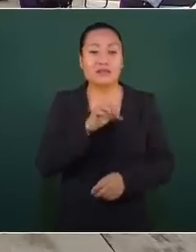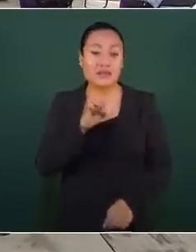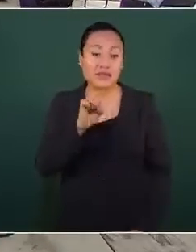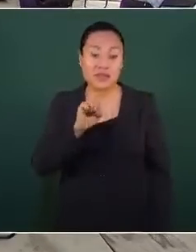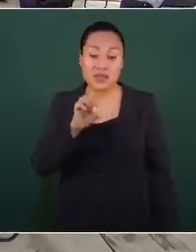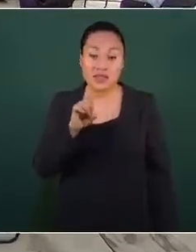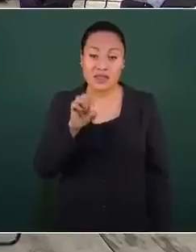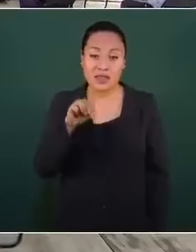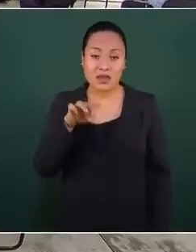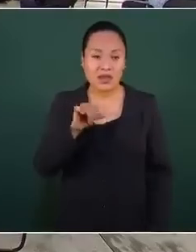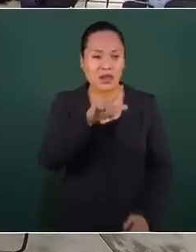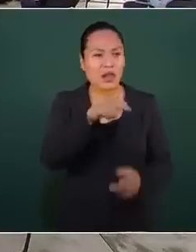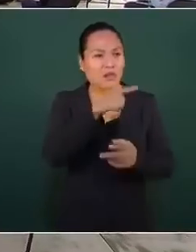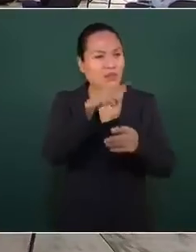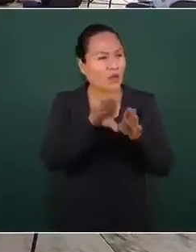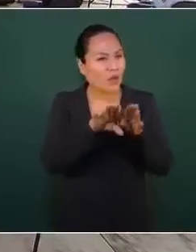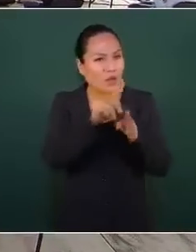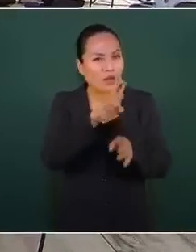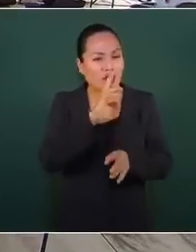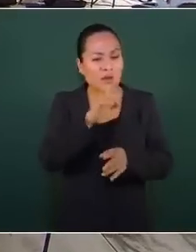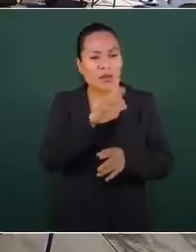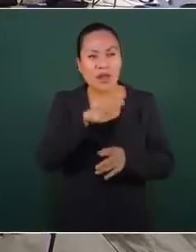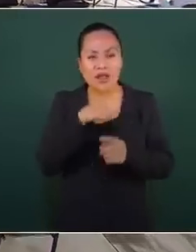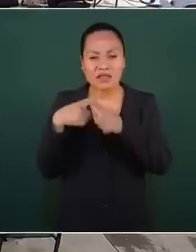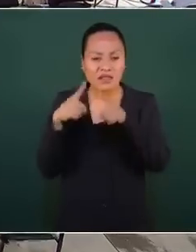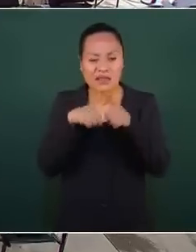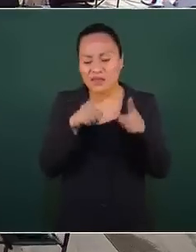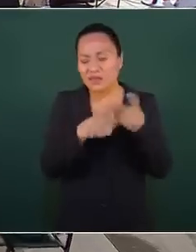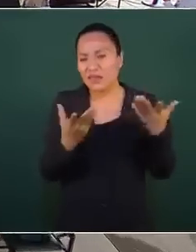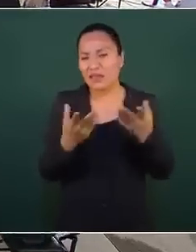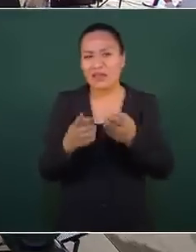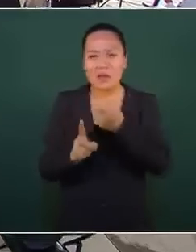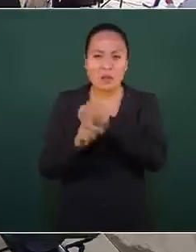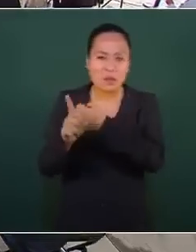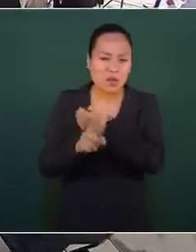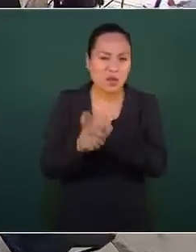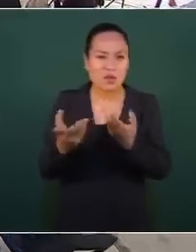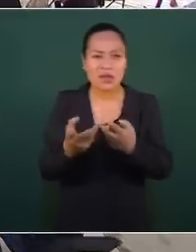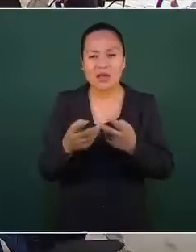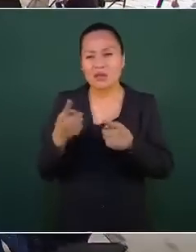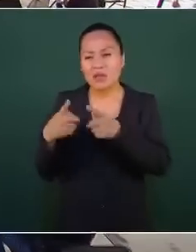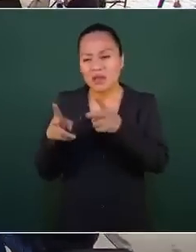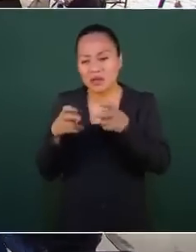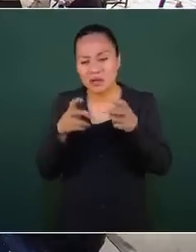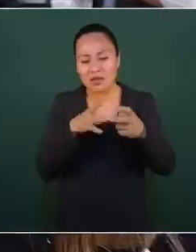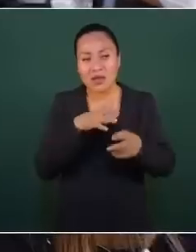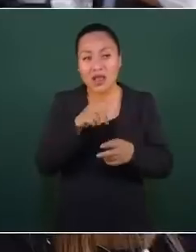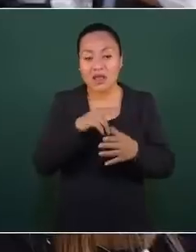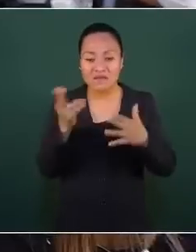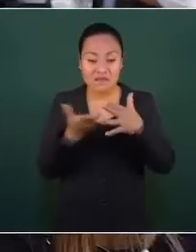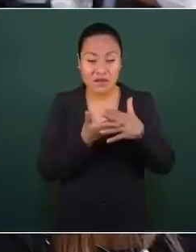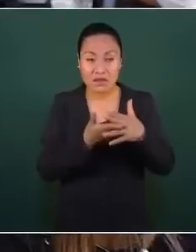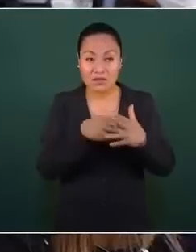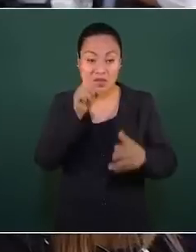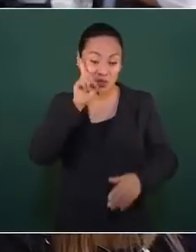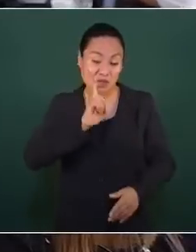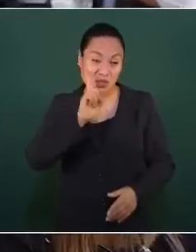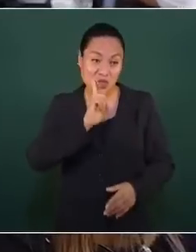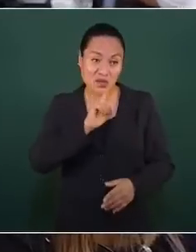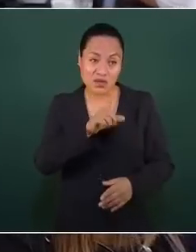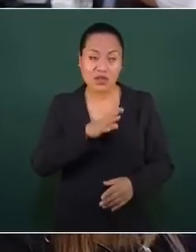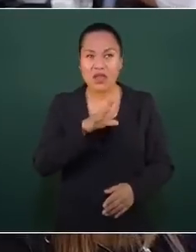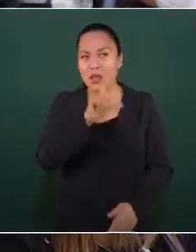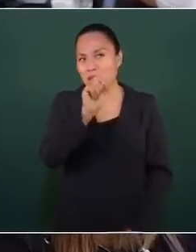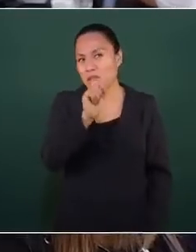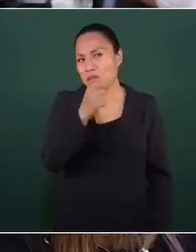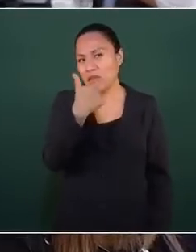números sobre incidencia delictiva, en particular los de feminicidio, señor secretario. Usted apunta que son